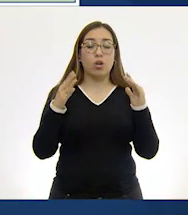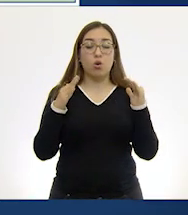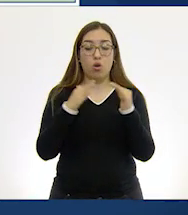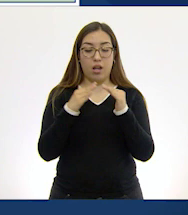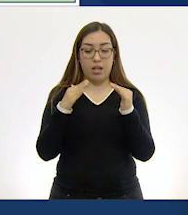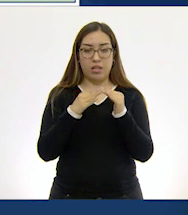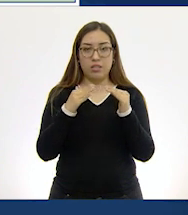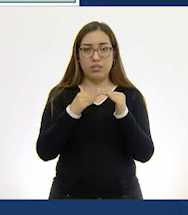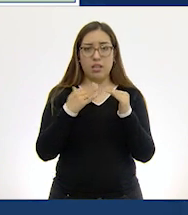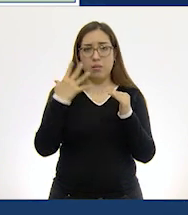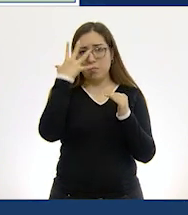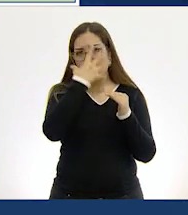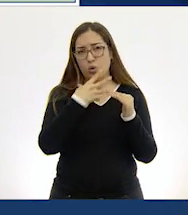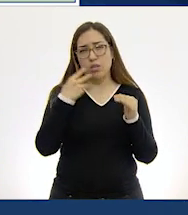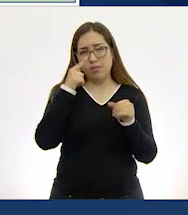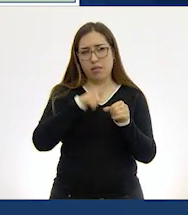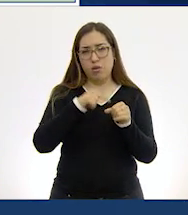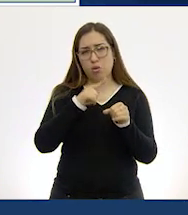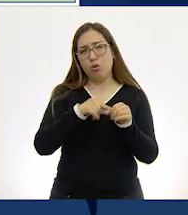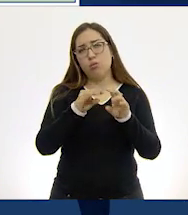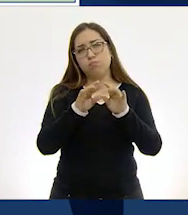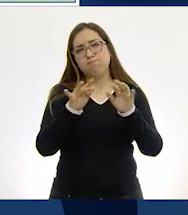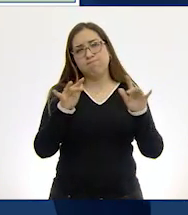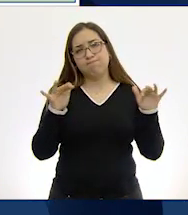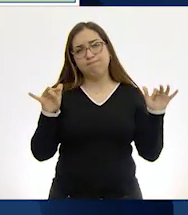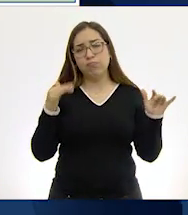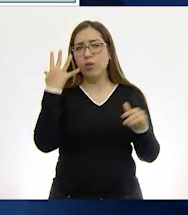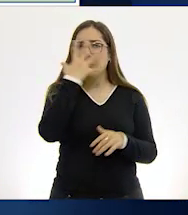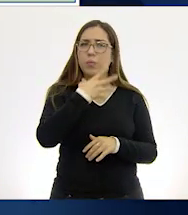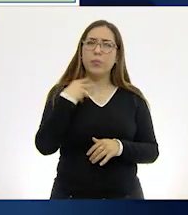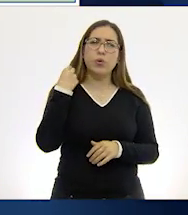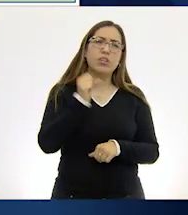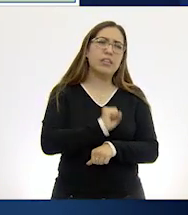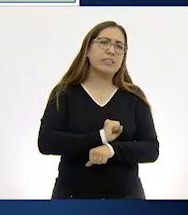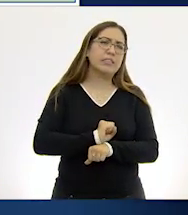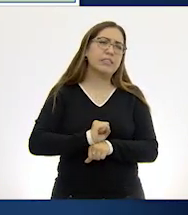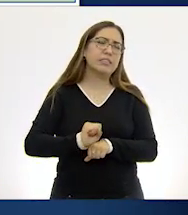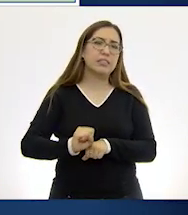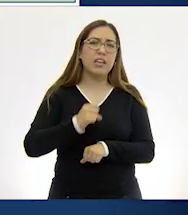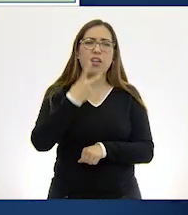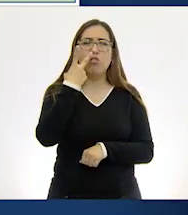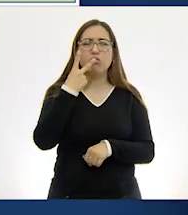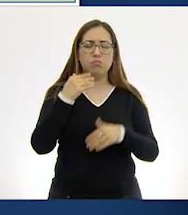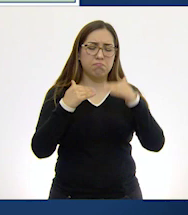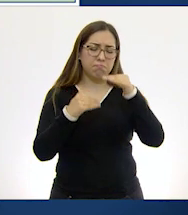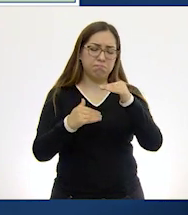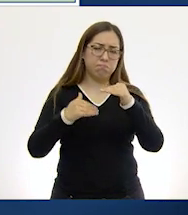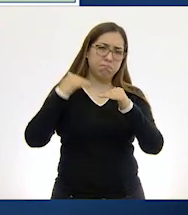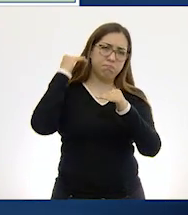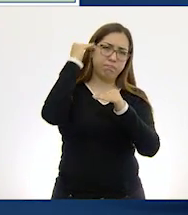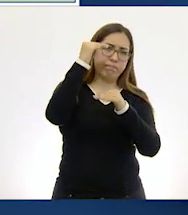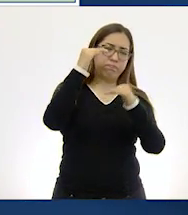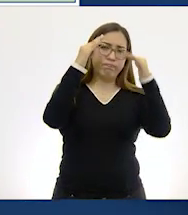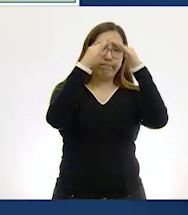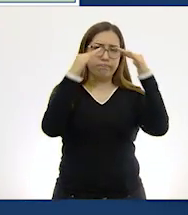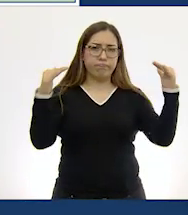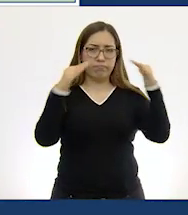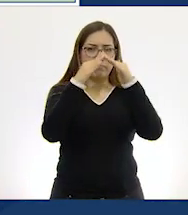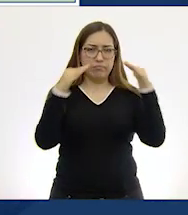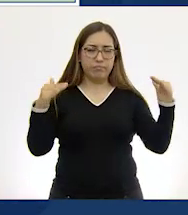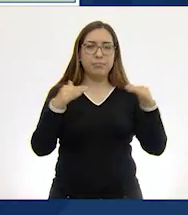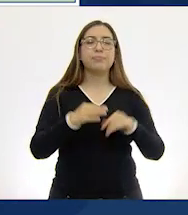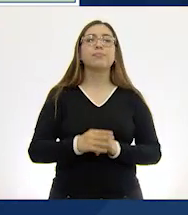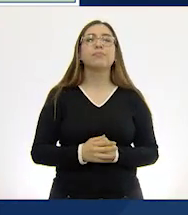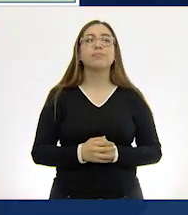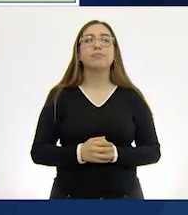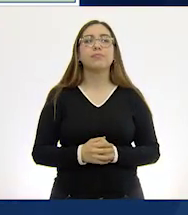casita muy pintoresca. La vamos a hacer sencilla. Unos dos pisos. Le vamos a poner un techo de dos aguas. Va